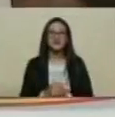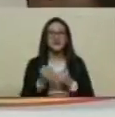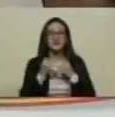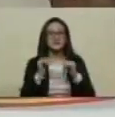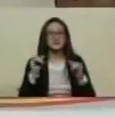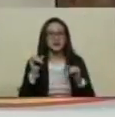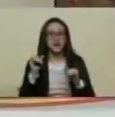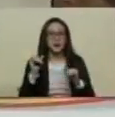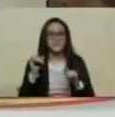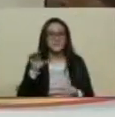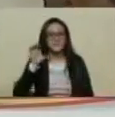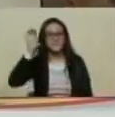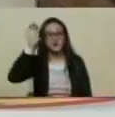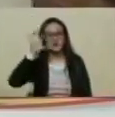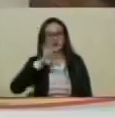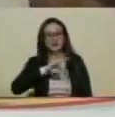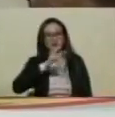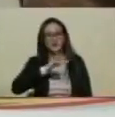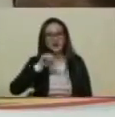Independencia y patria socialista.